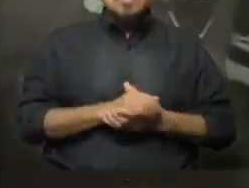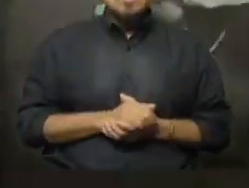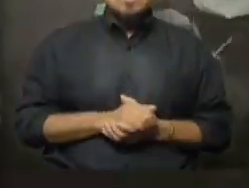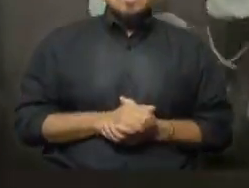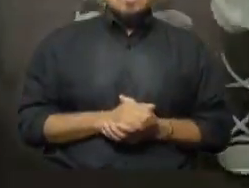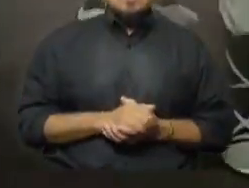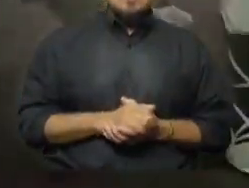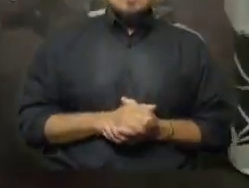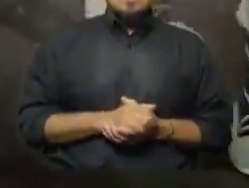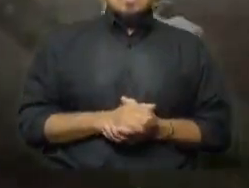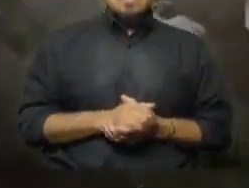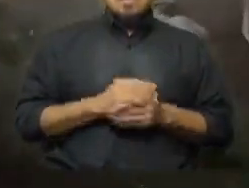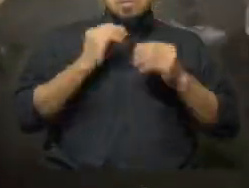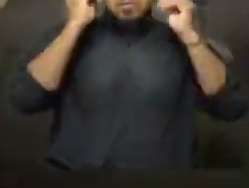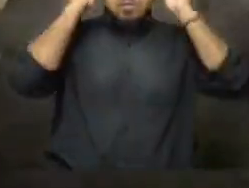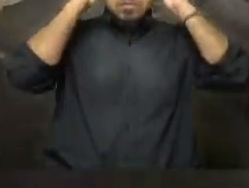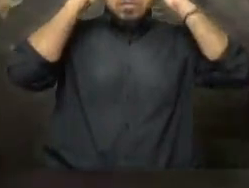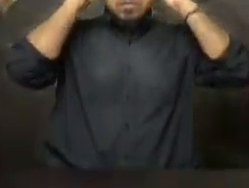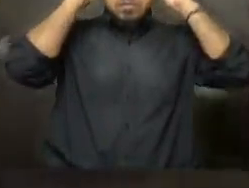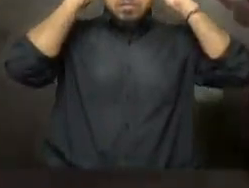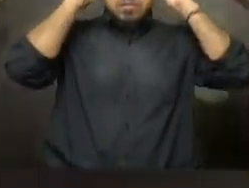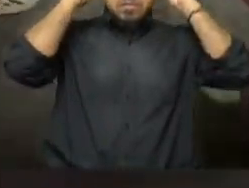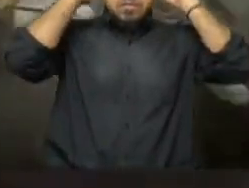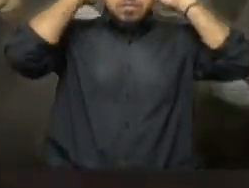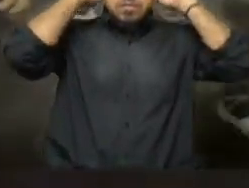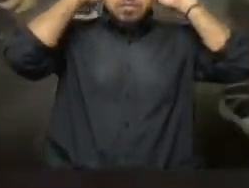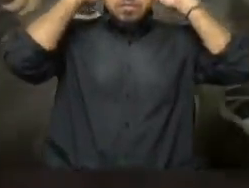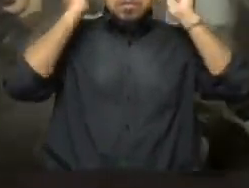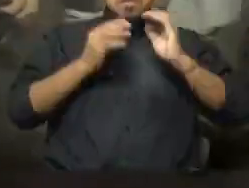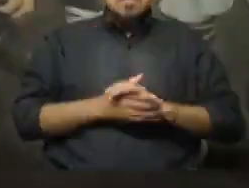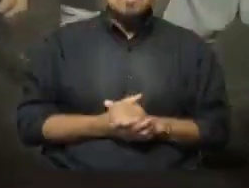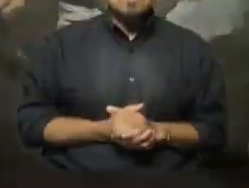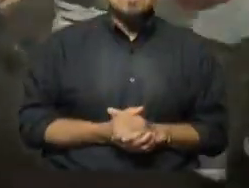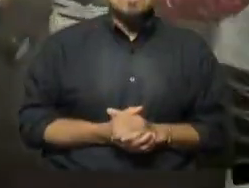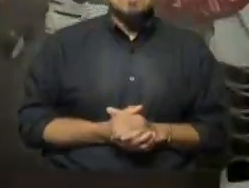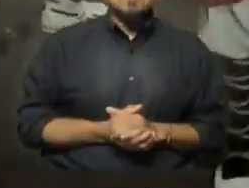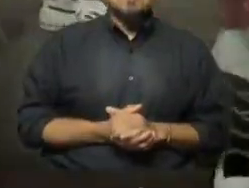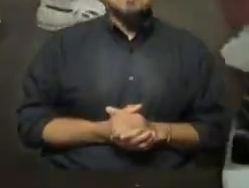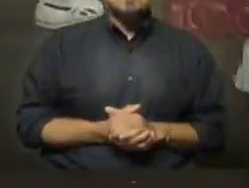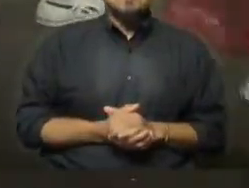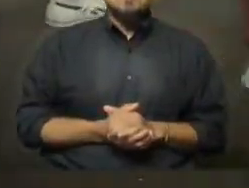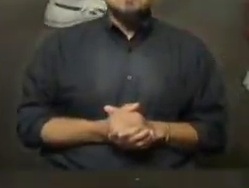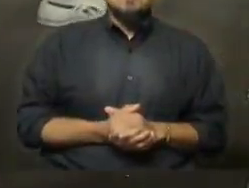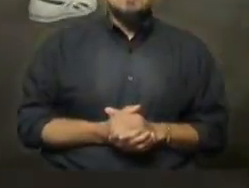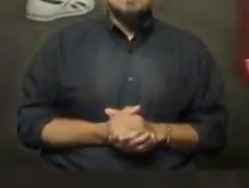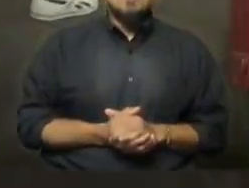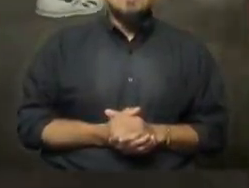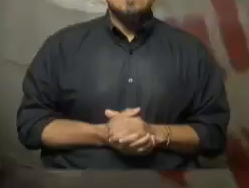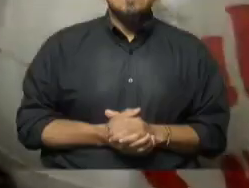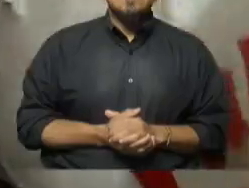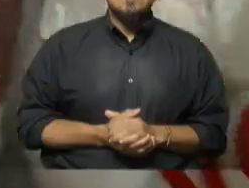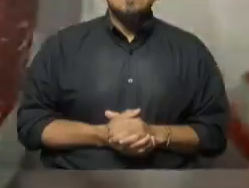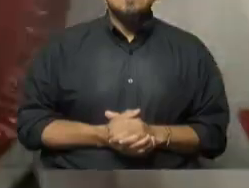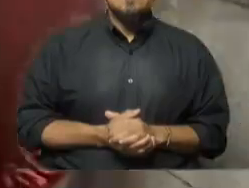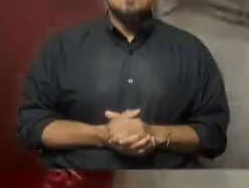está. ¿More? Bien, More. Ahí está, qué divina. Caracas. Hola, ¿cómo están? Bueno, es muy difícil acá